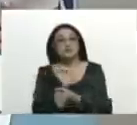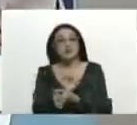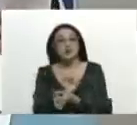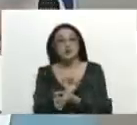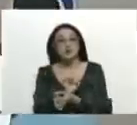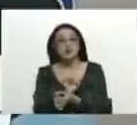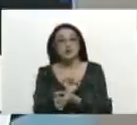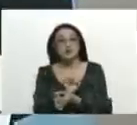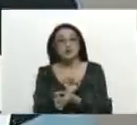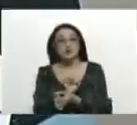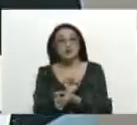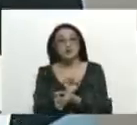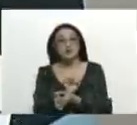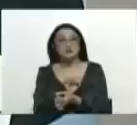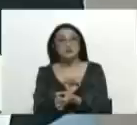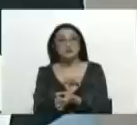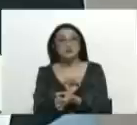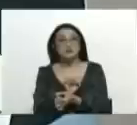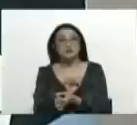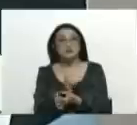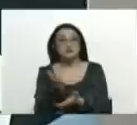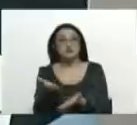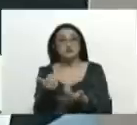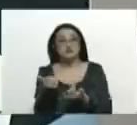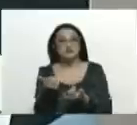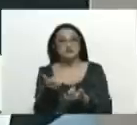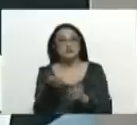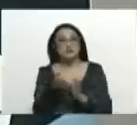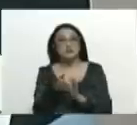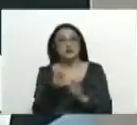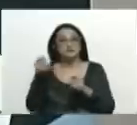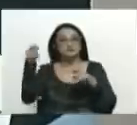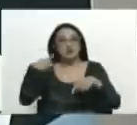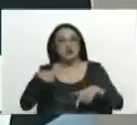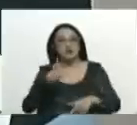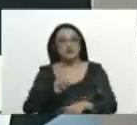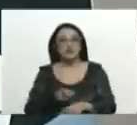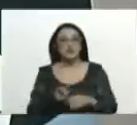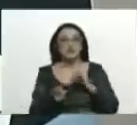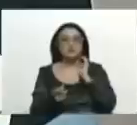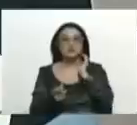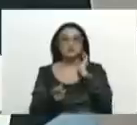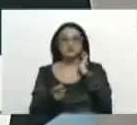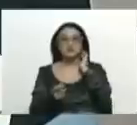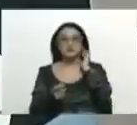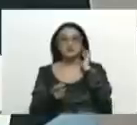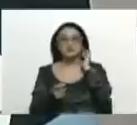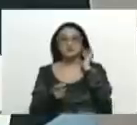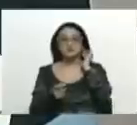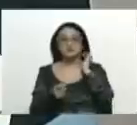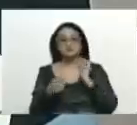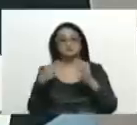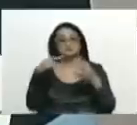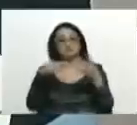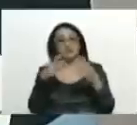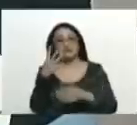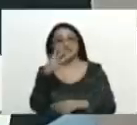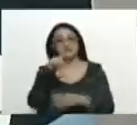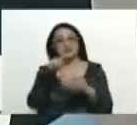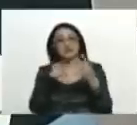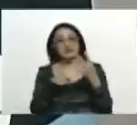así también como la solicitud respectiva de extradición menciono estos tres sujetos